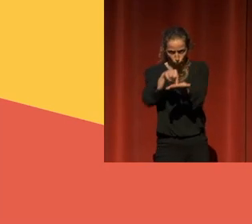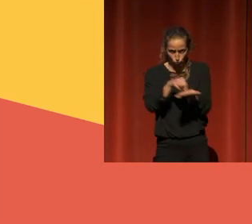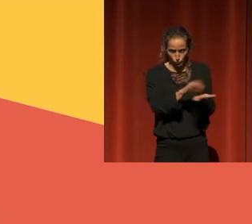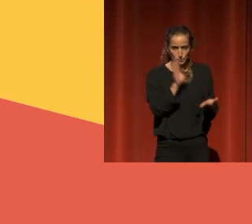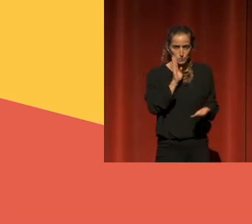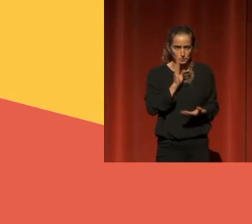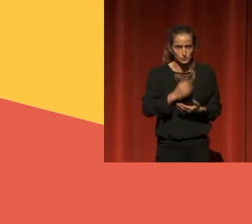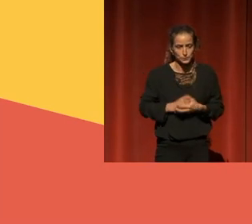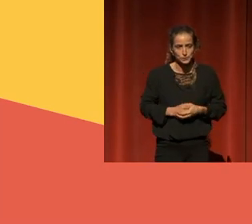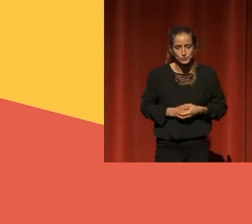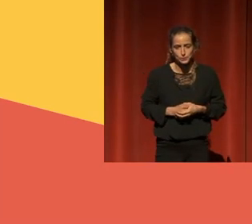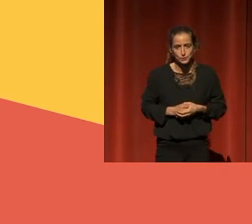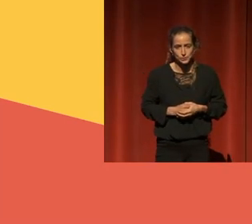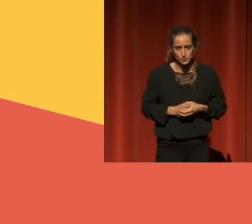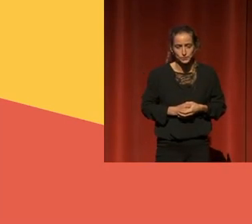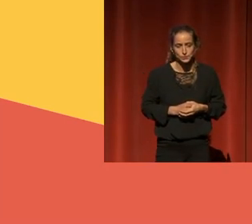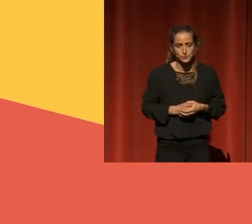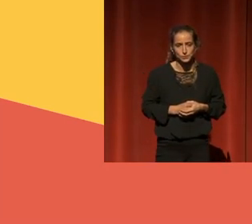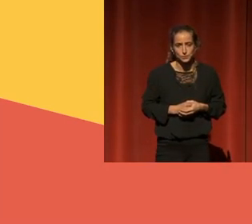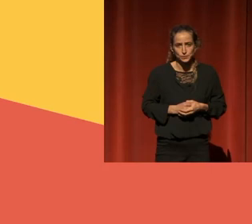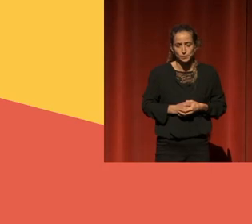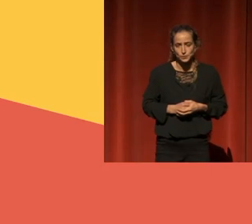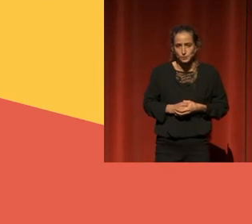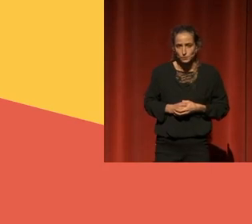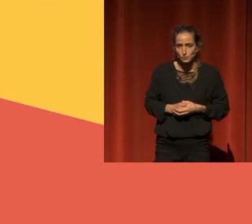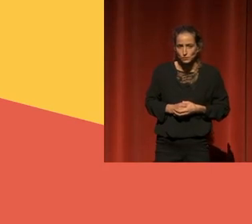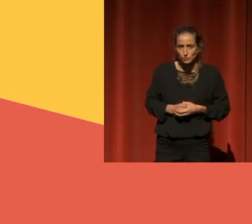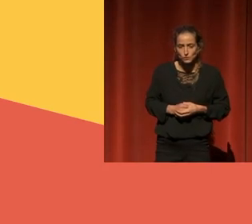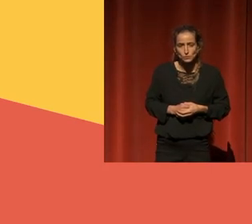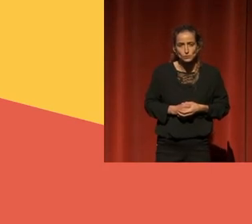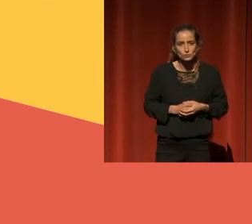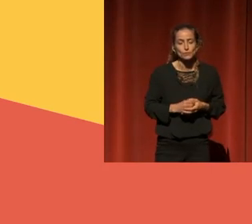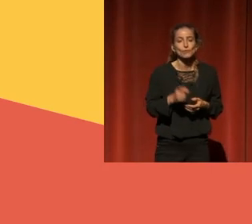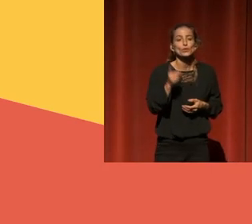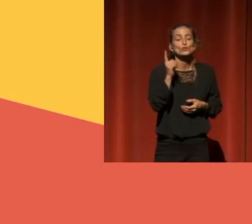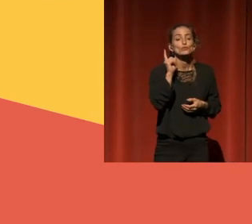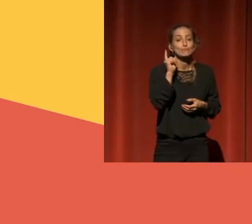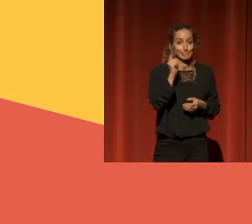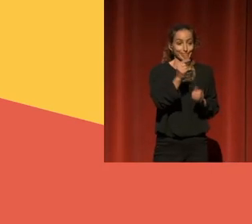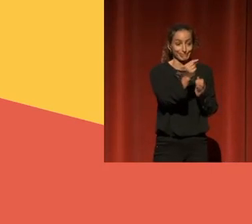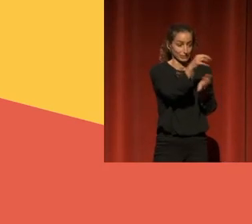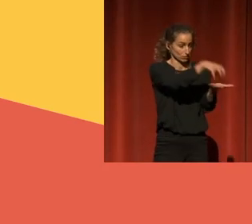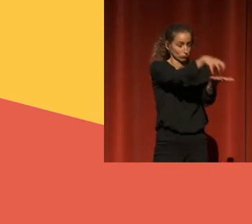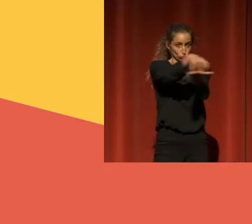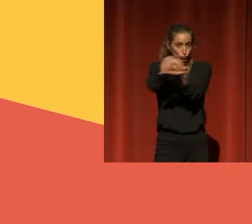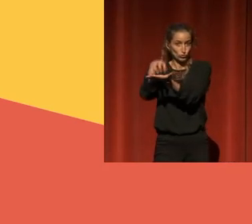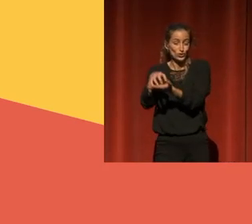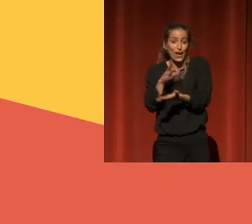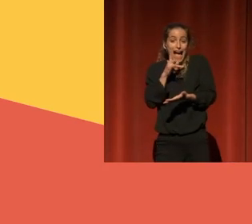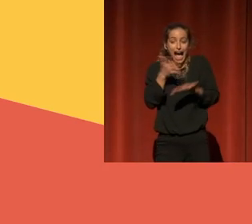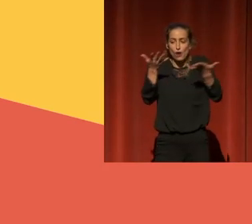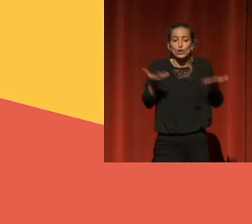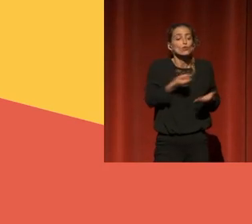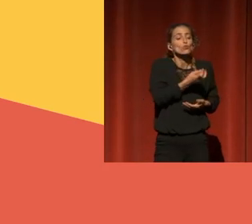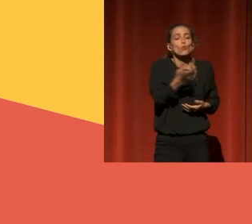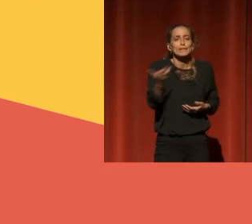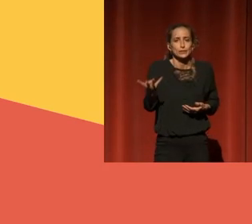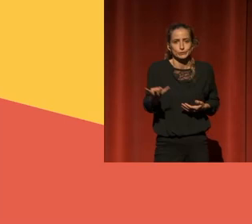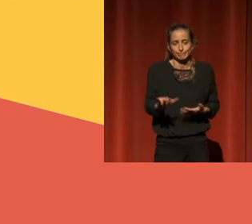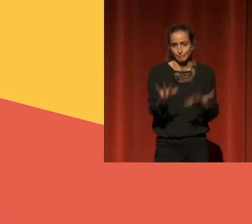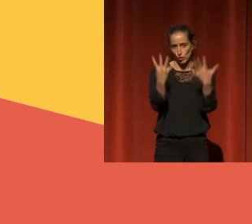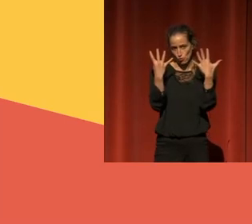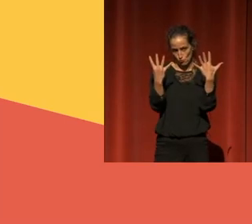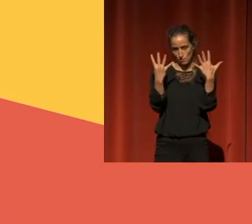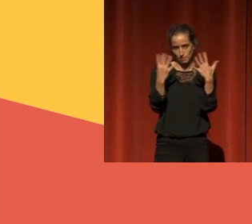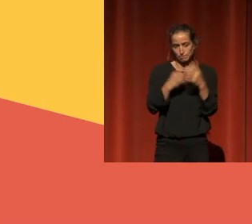Entonces estos puntos hay solamente nueve en la actualidad dos están